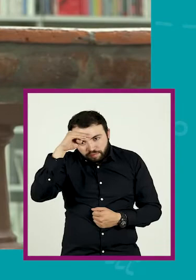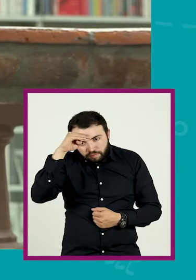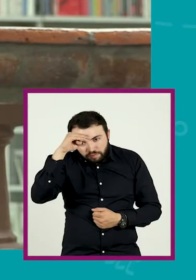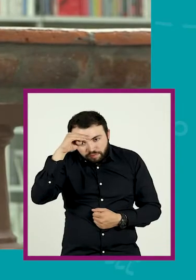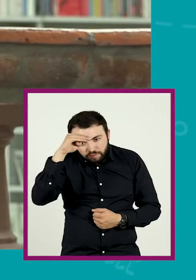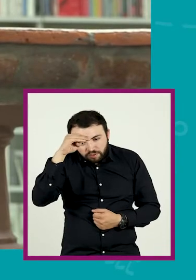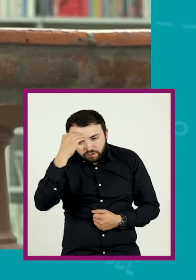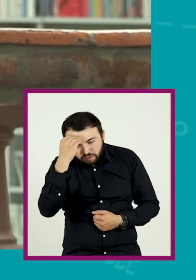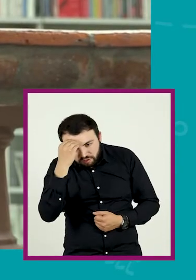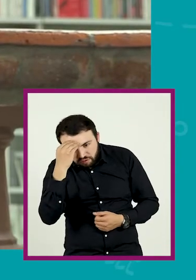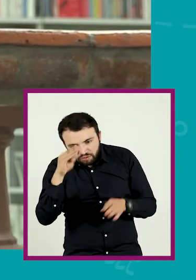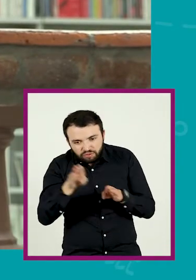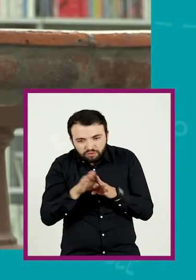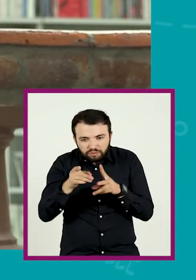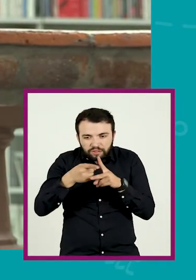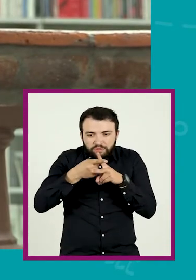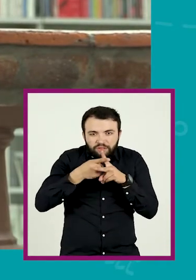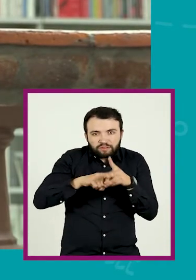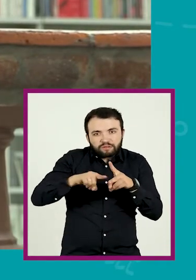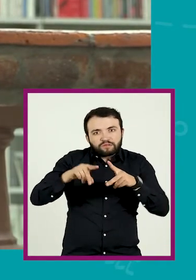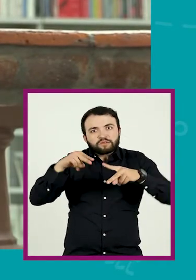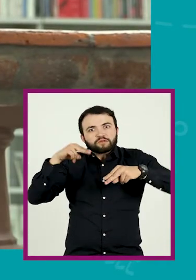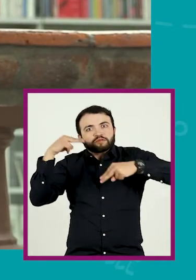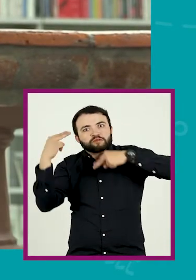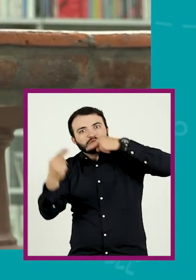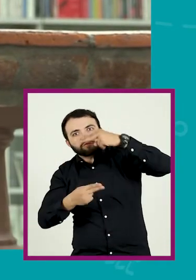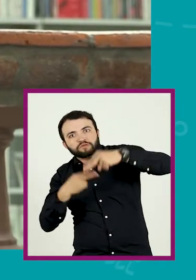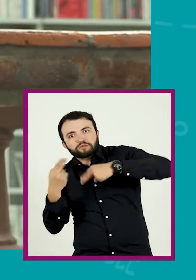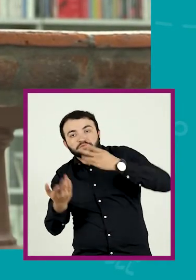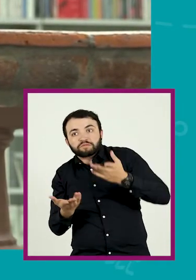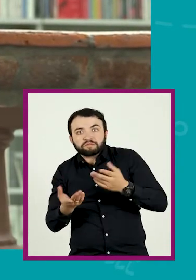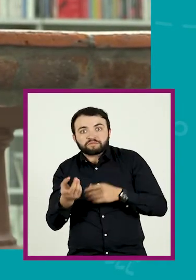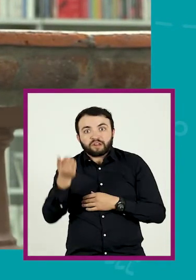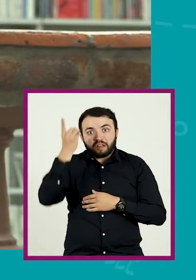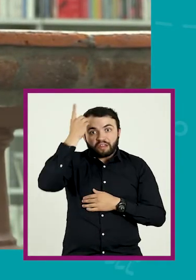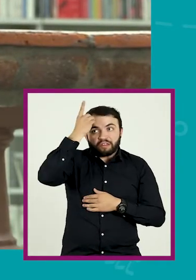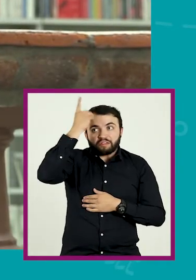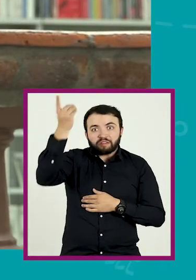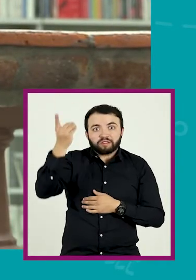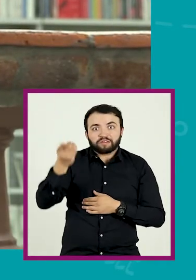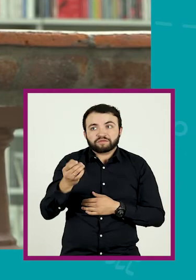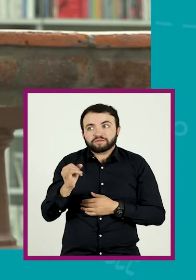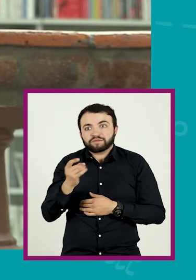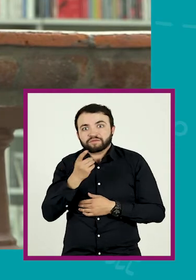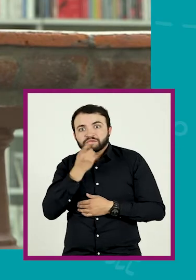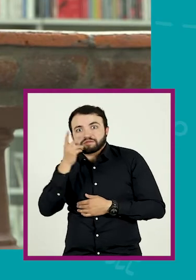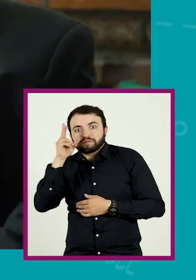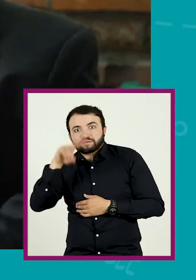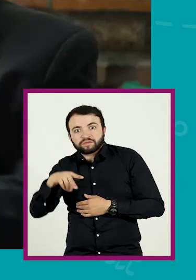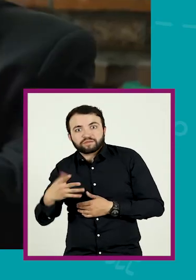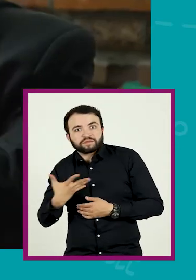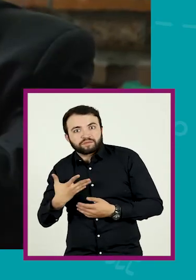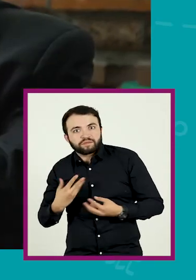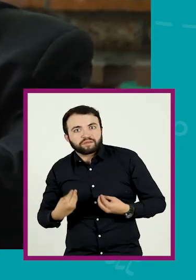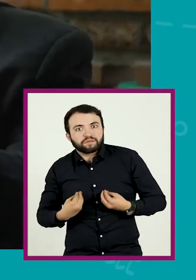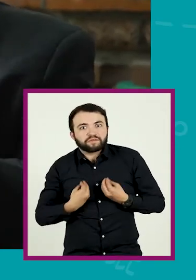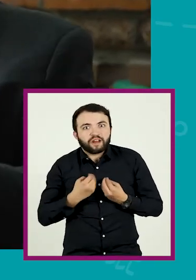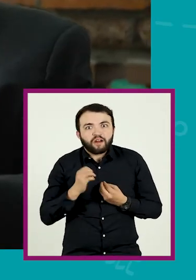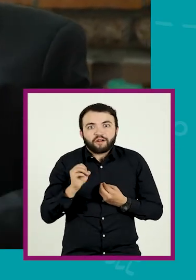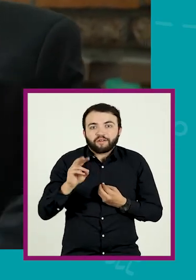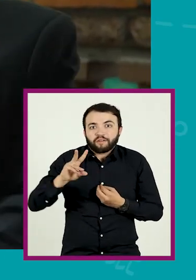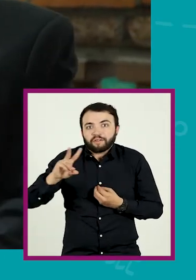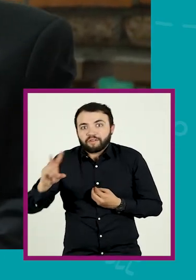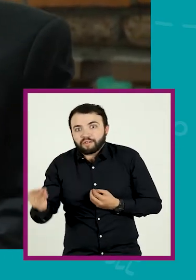podemos conocer cuál es el origen del universo, no podemos conocer si Dios existe. Incluso la naturaleza de